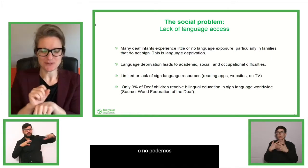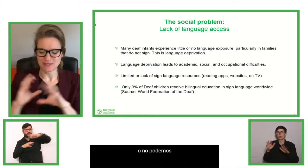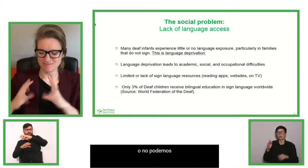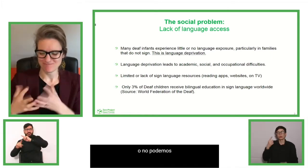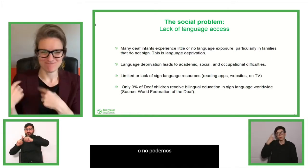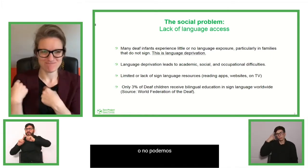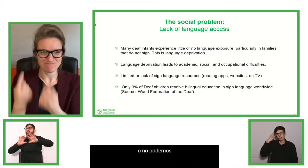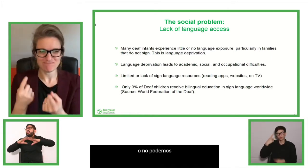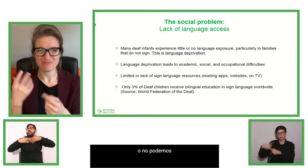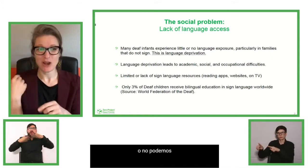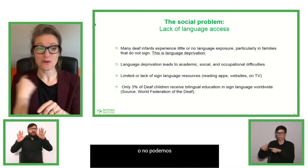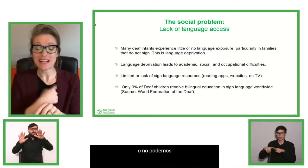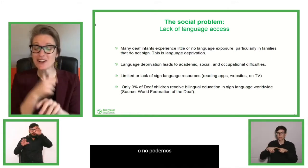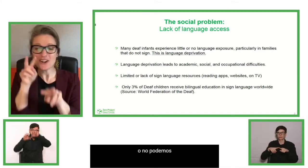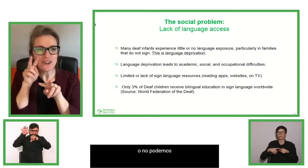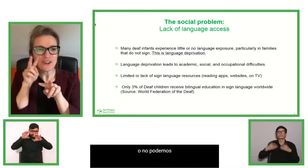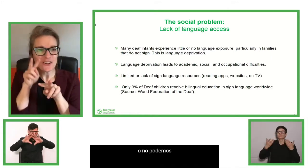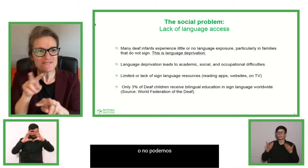Entonces,